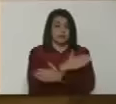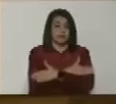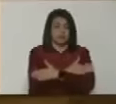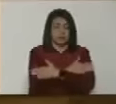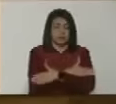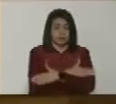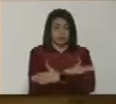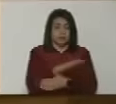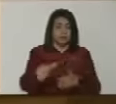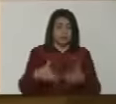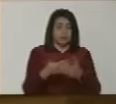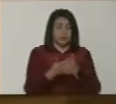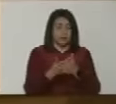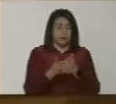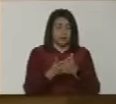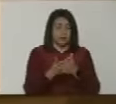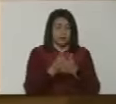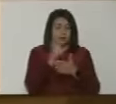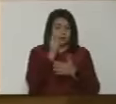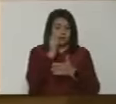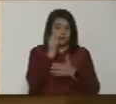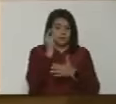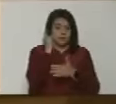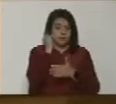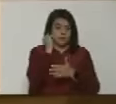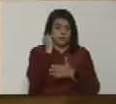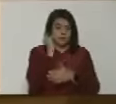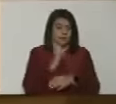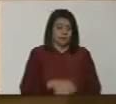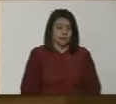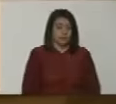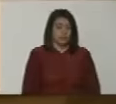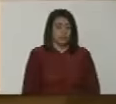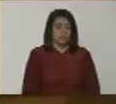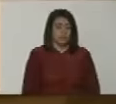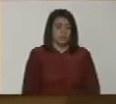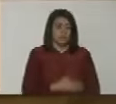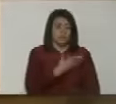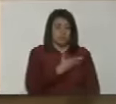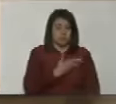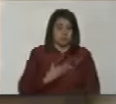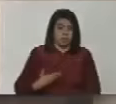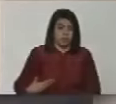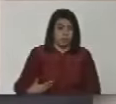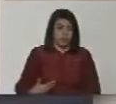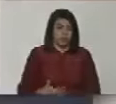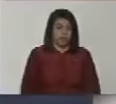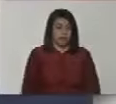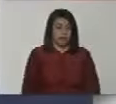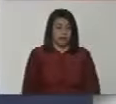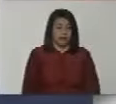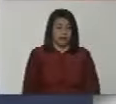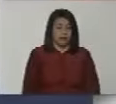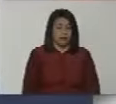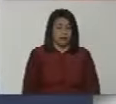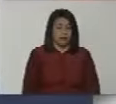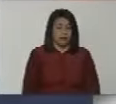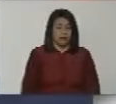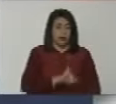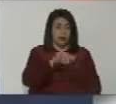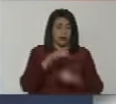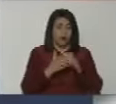¡Felicidades a todos y todas! Ciudadano presidente Jorge